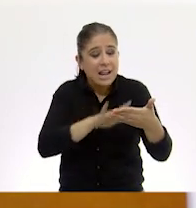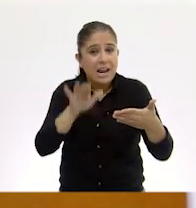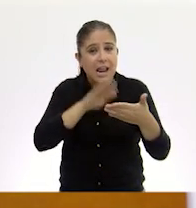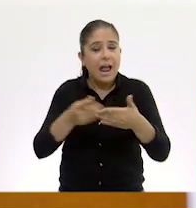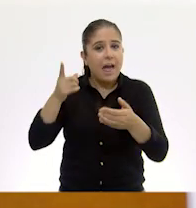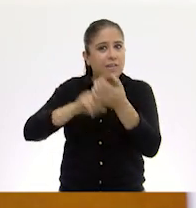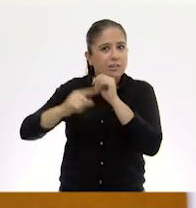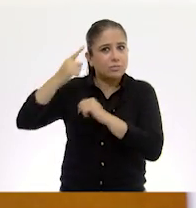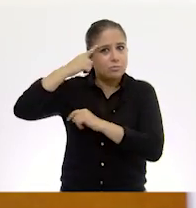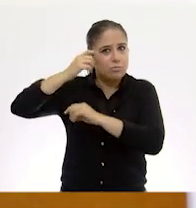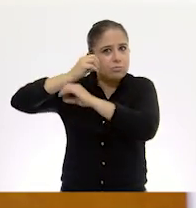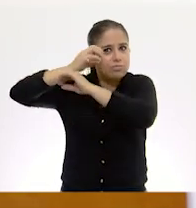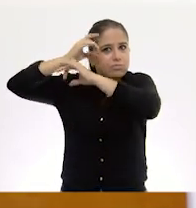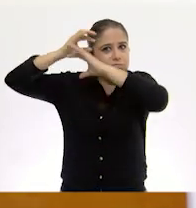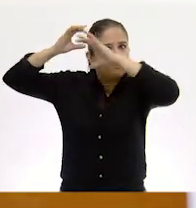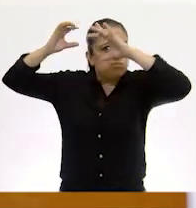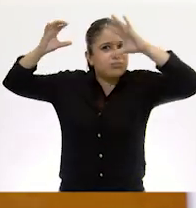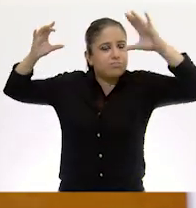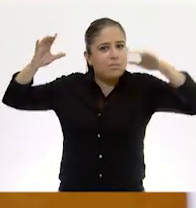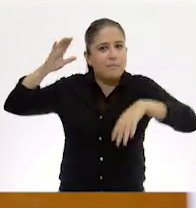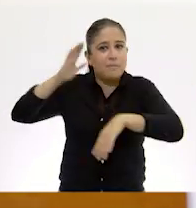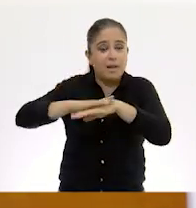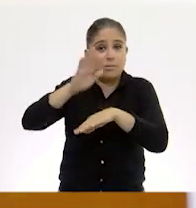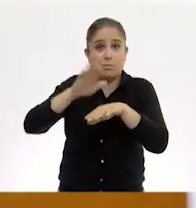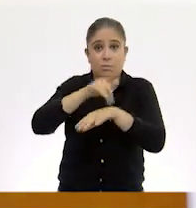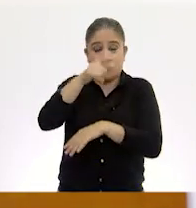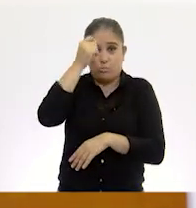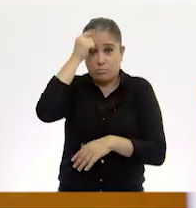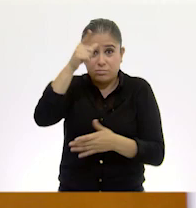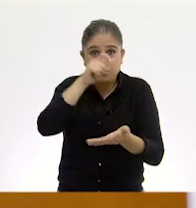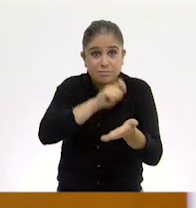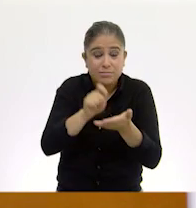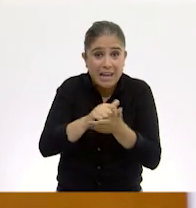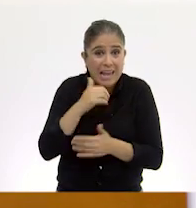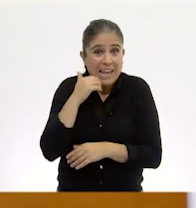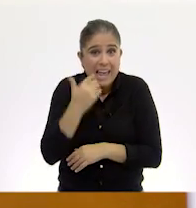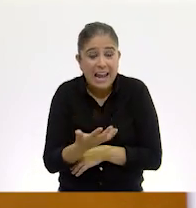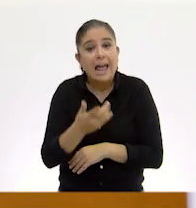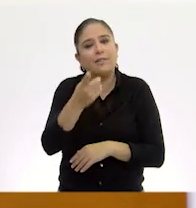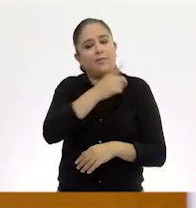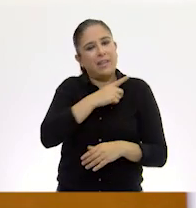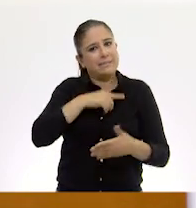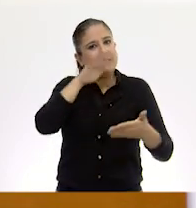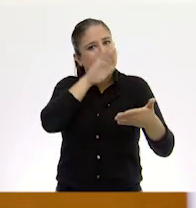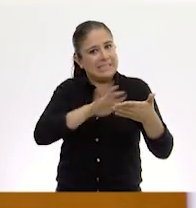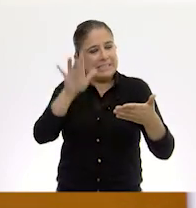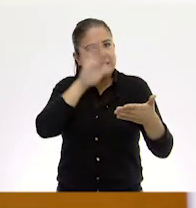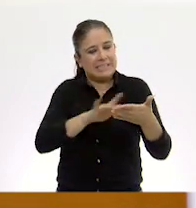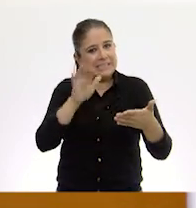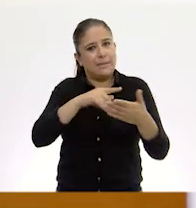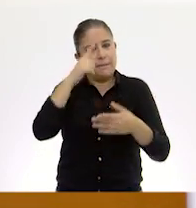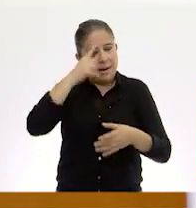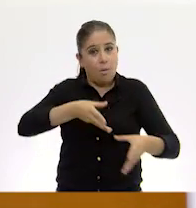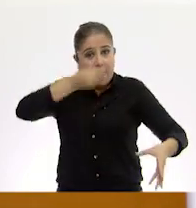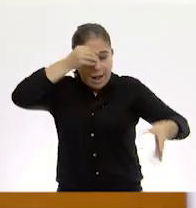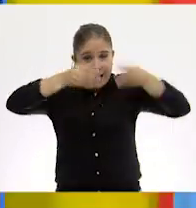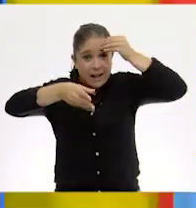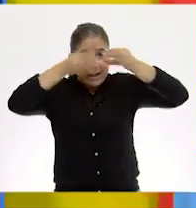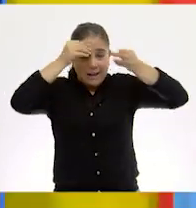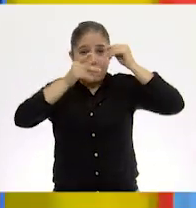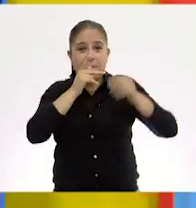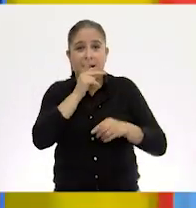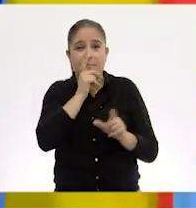grande, porque pues, obviamente si te quieres dedicar a las letras, pues debes de meterte más a la lectura, a los libros, y eso yo creo que te podría ayudar